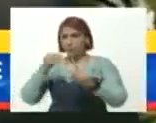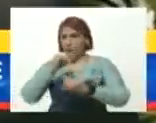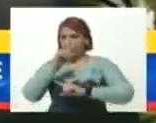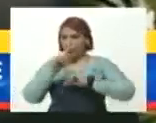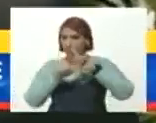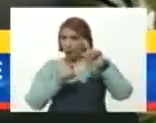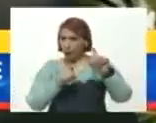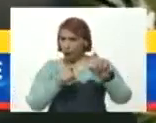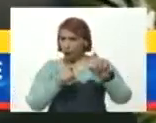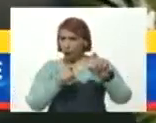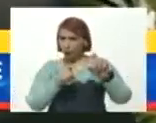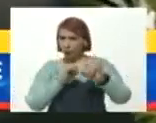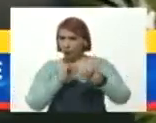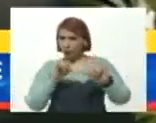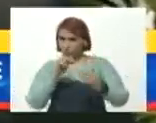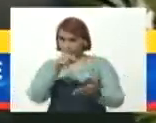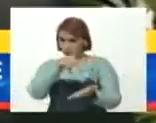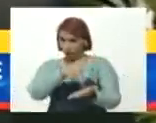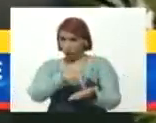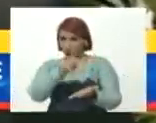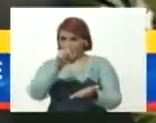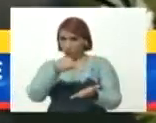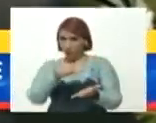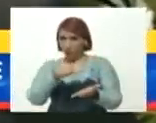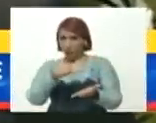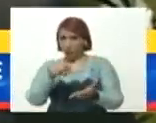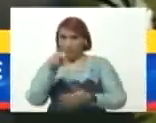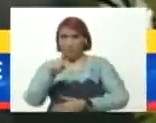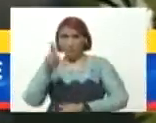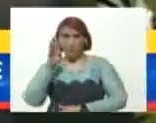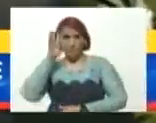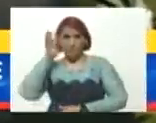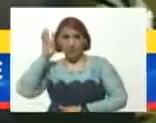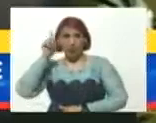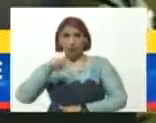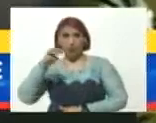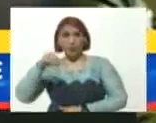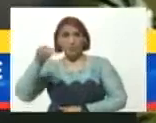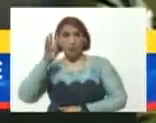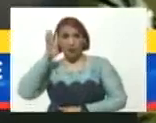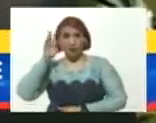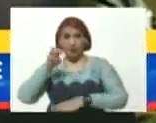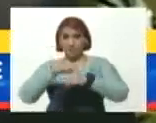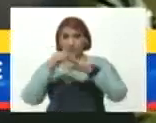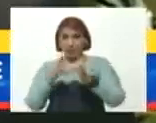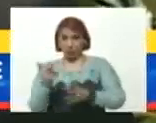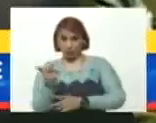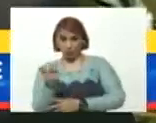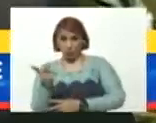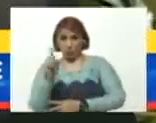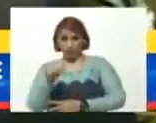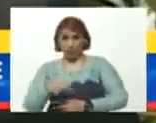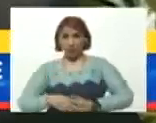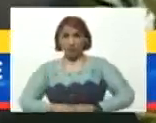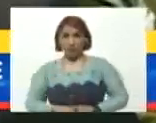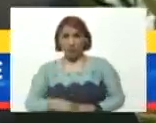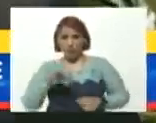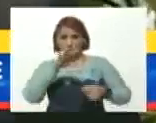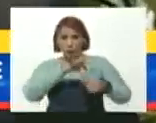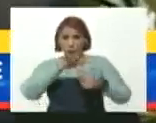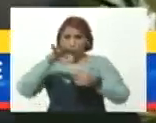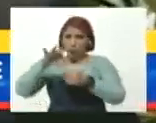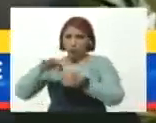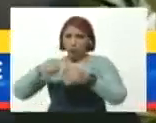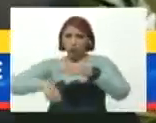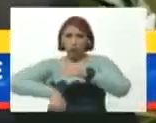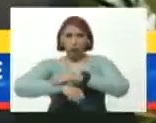pregunta, ya que está presente también veo a Pedro Infante, a Mermi Maldonado, ministro, es sembrar el fútbol